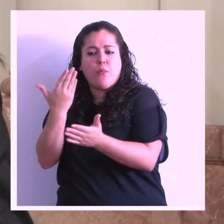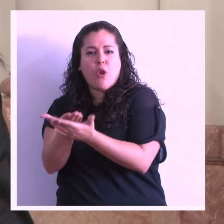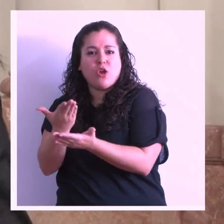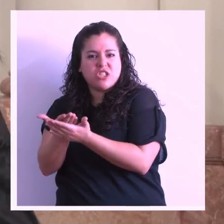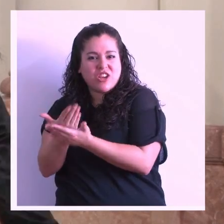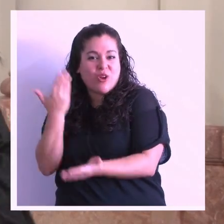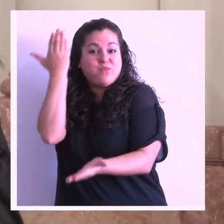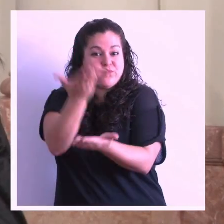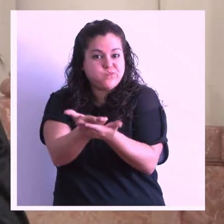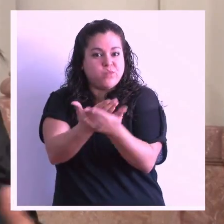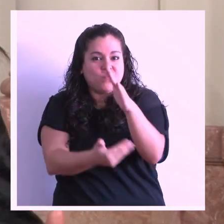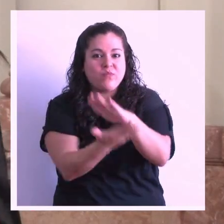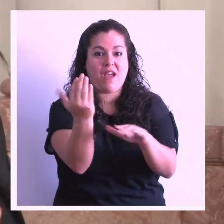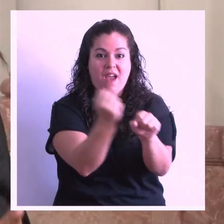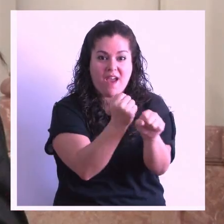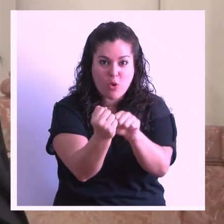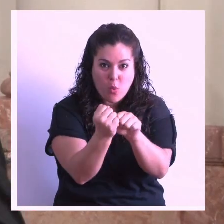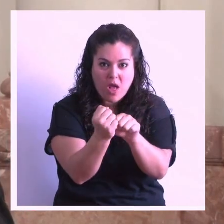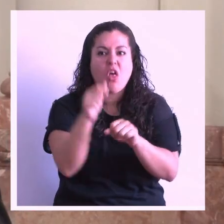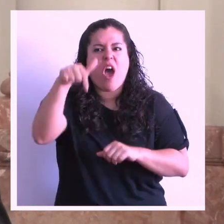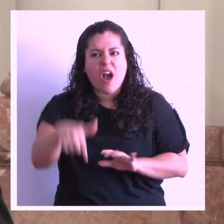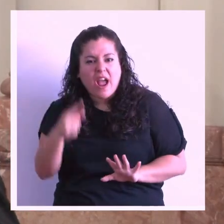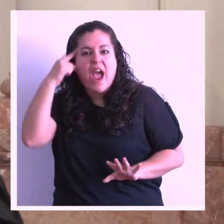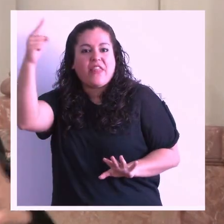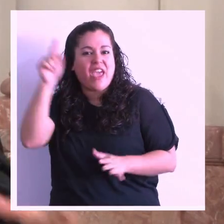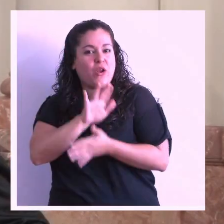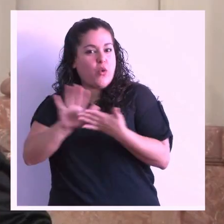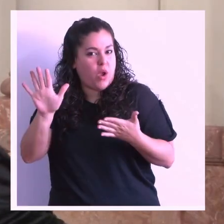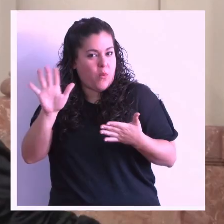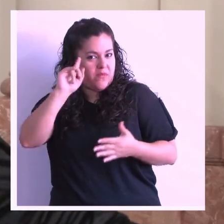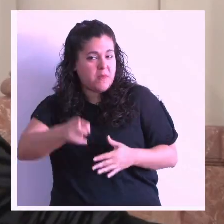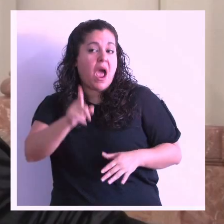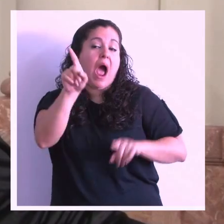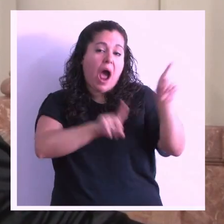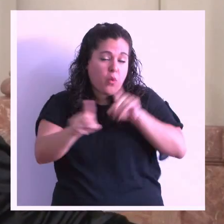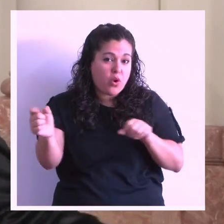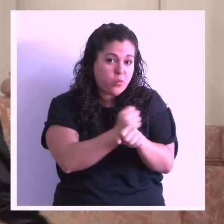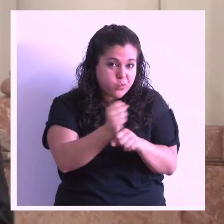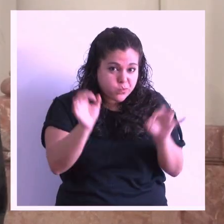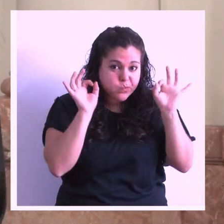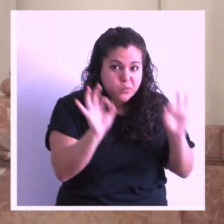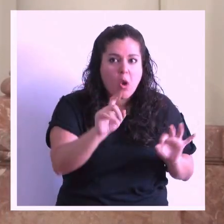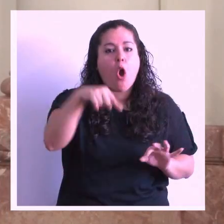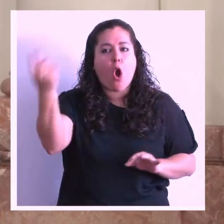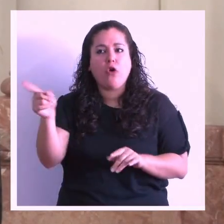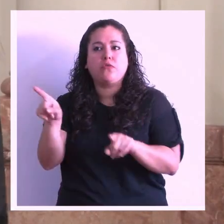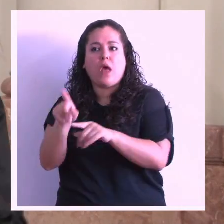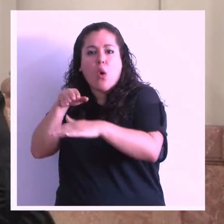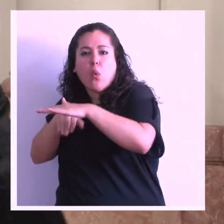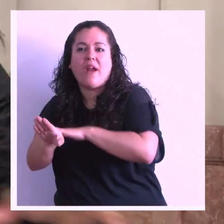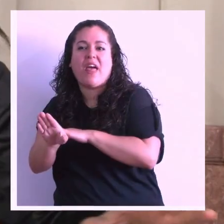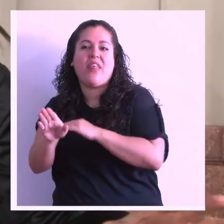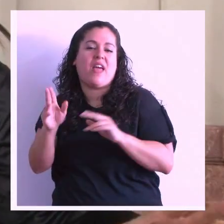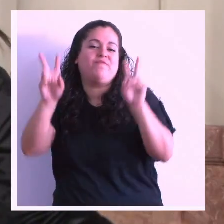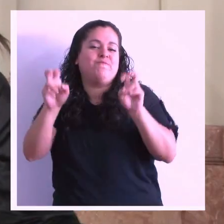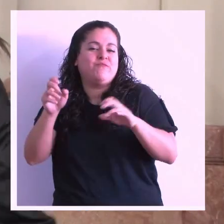los proyectos. Aquí donde nacen algunas ideas. La mayoría se concreta, otras quedan guardadas, se